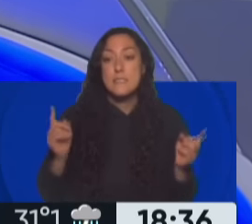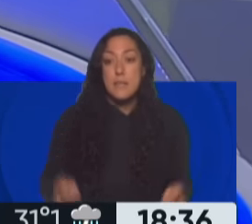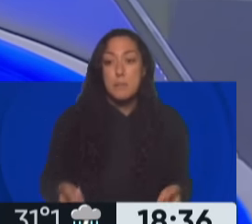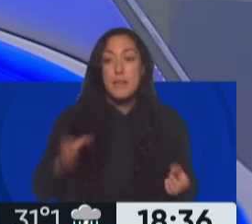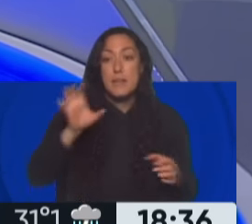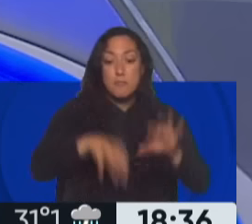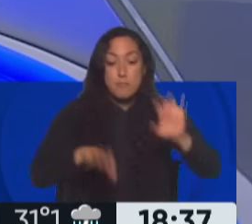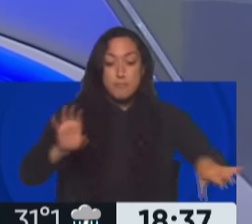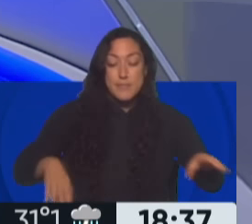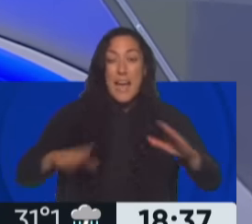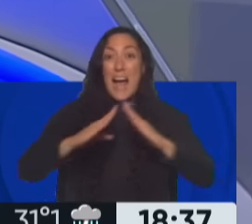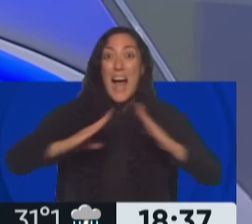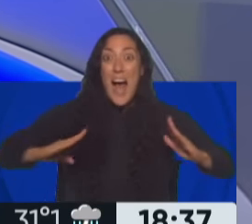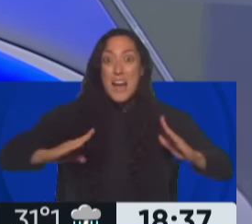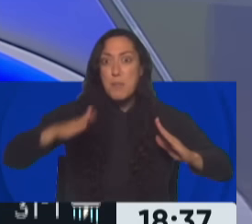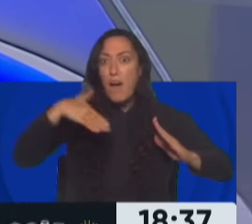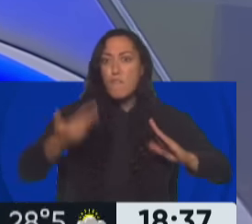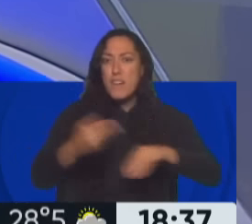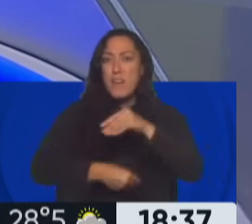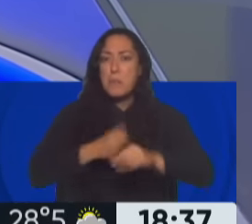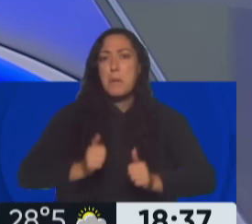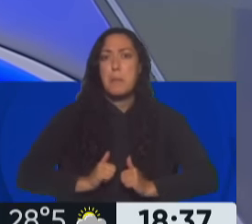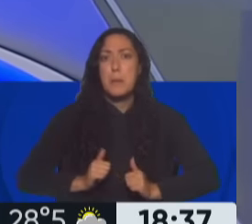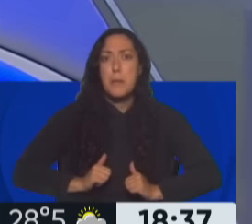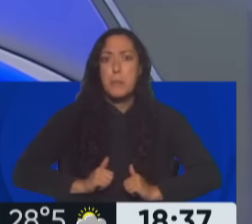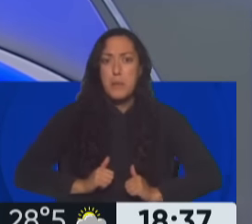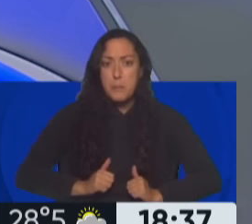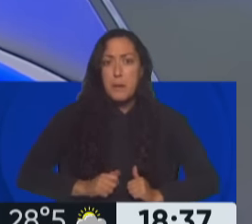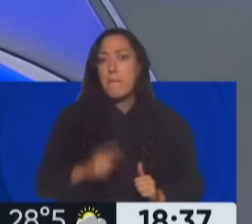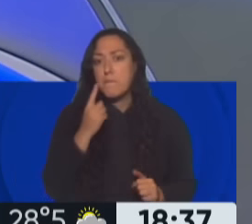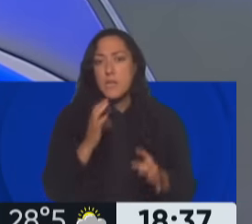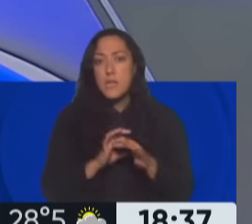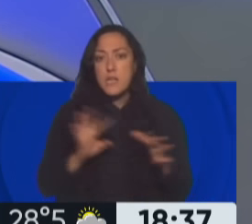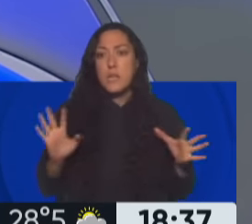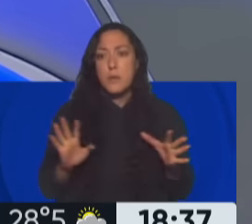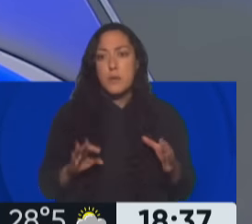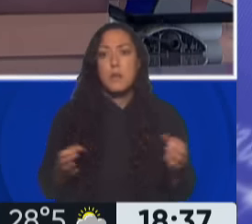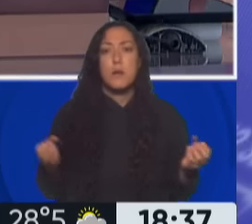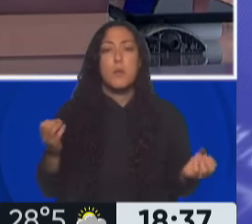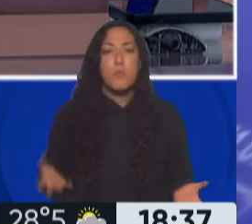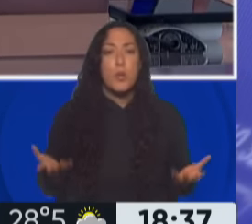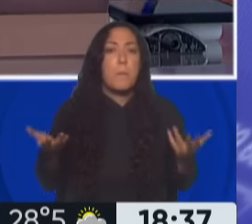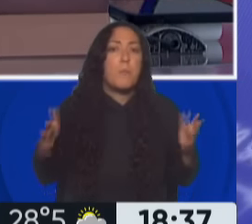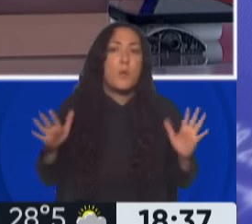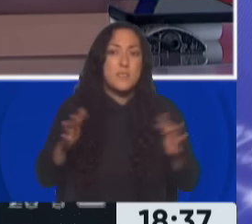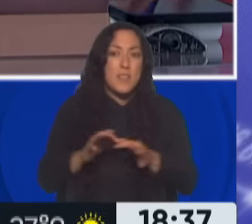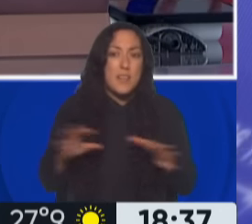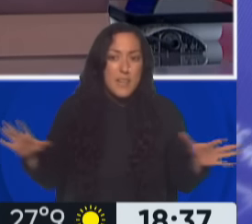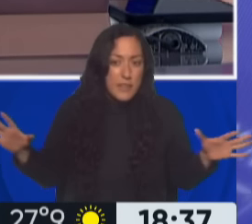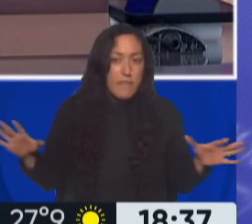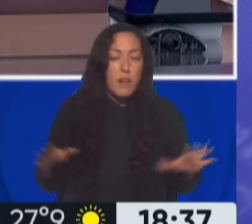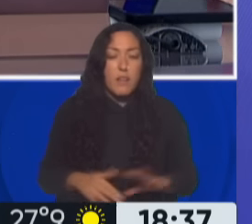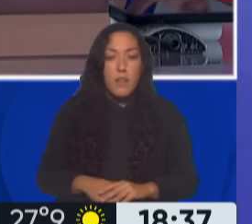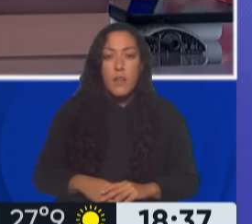con carpas en algunos de los centros de detención, esperando afuera de las cárceles, porque bueno, pueden ser liberados en cualquier momento